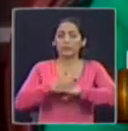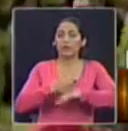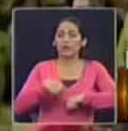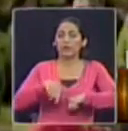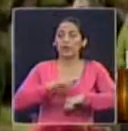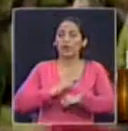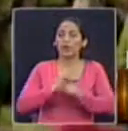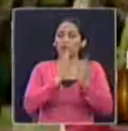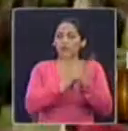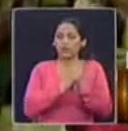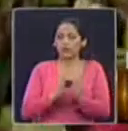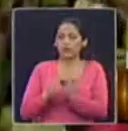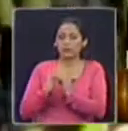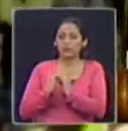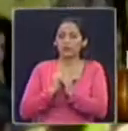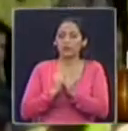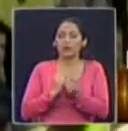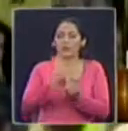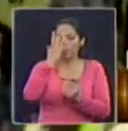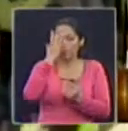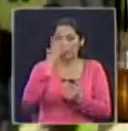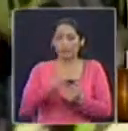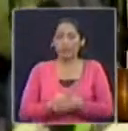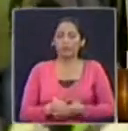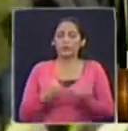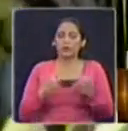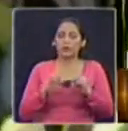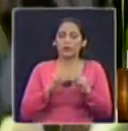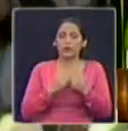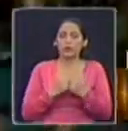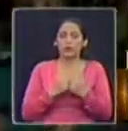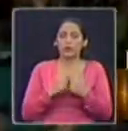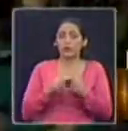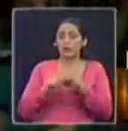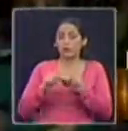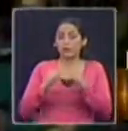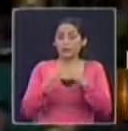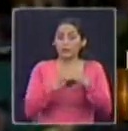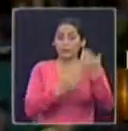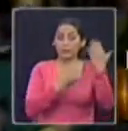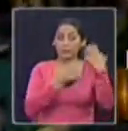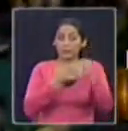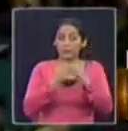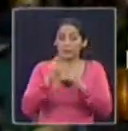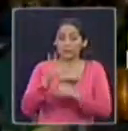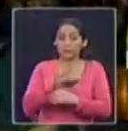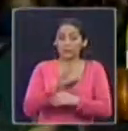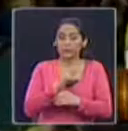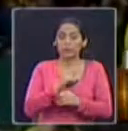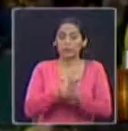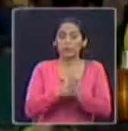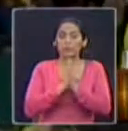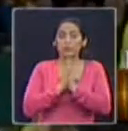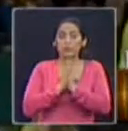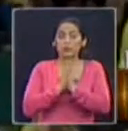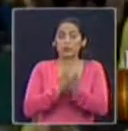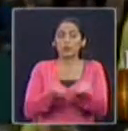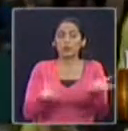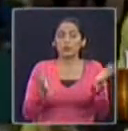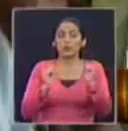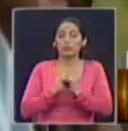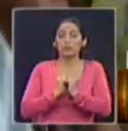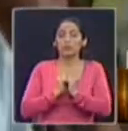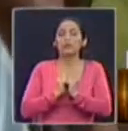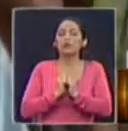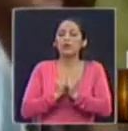País, que solicita delegados del organismo electoral que acompañen en la convención nacional que el grupo político